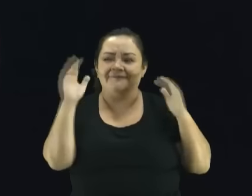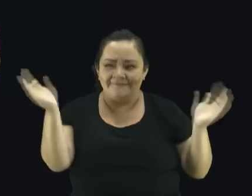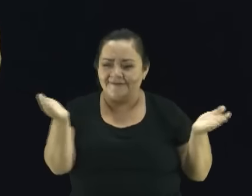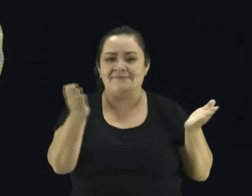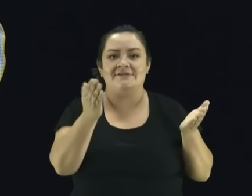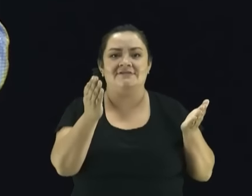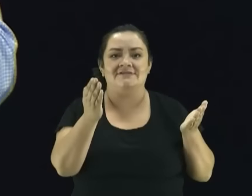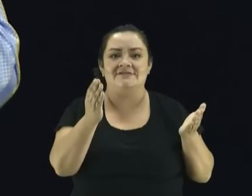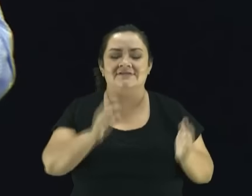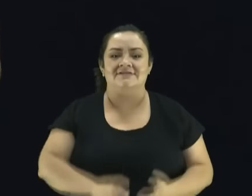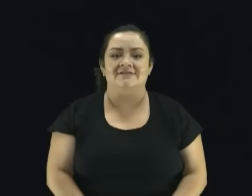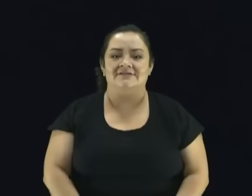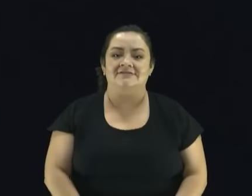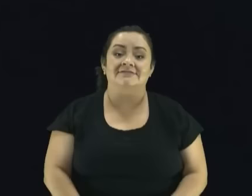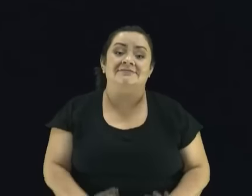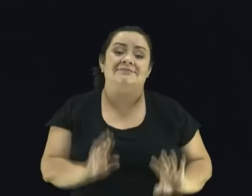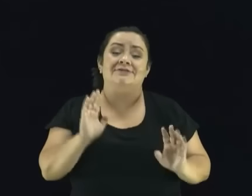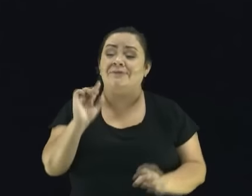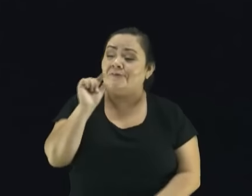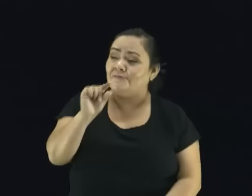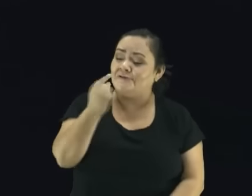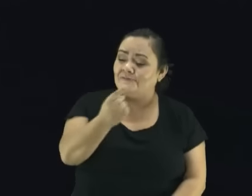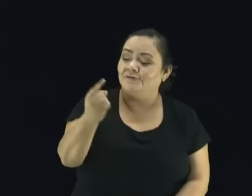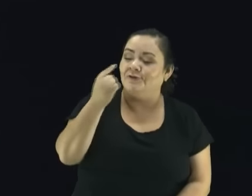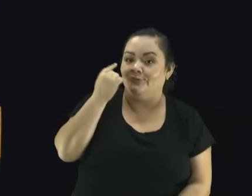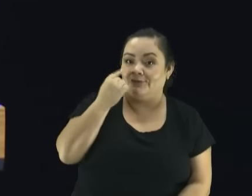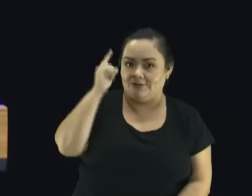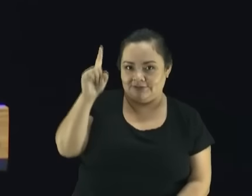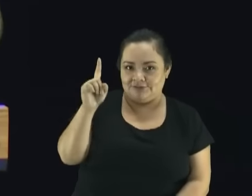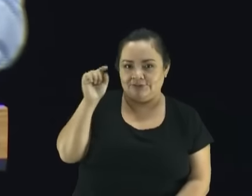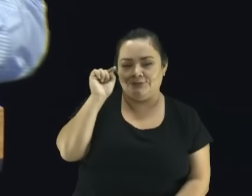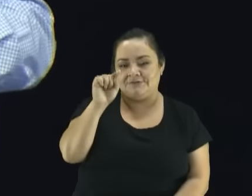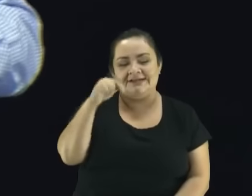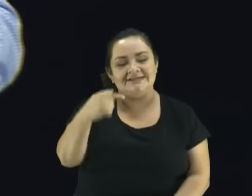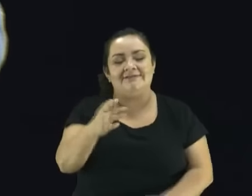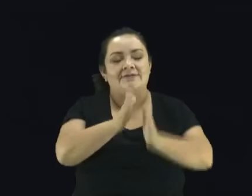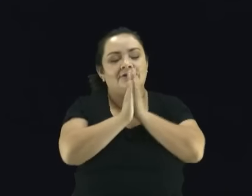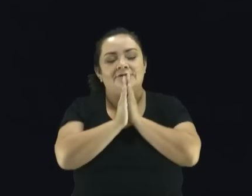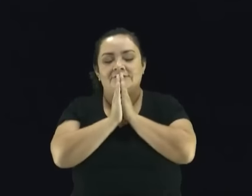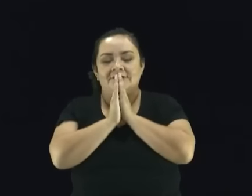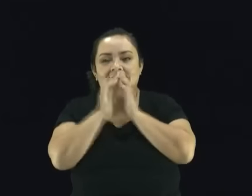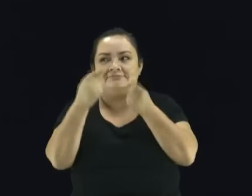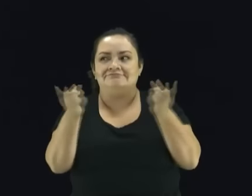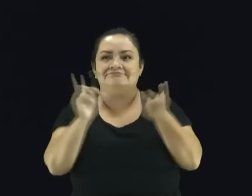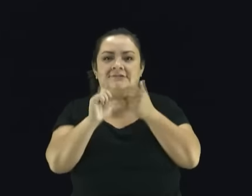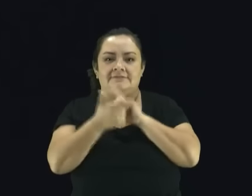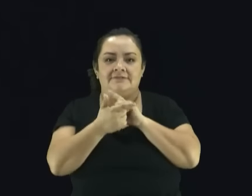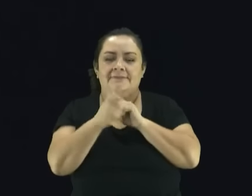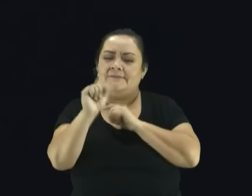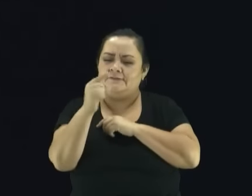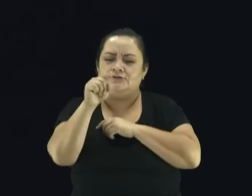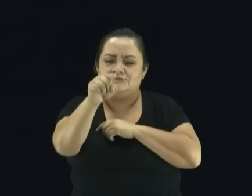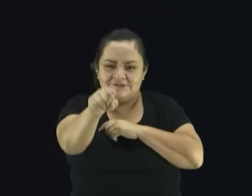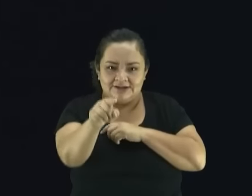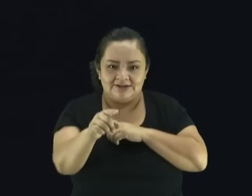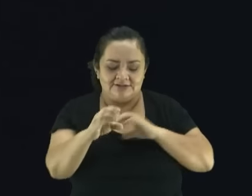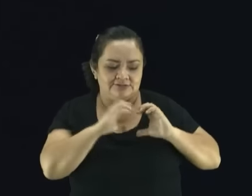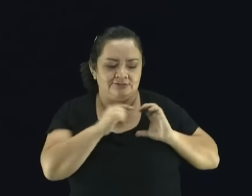renombre pero son pocos los que buscan a Dios por eso decía que usted ha orado siempre porque cambie su entorno Por qué no cambia su